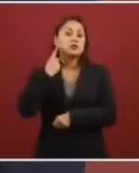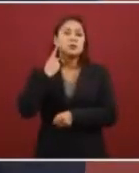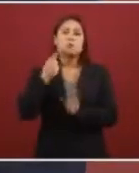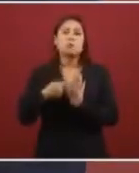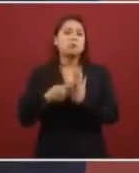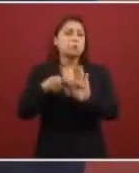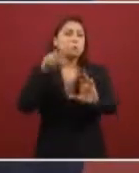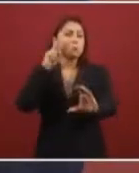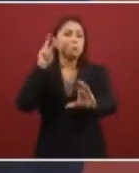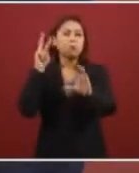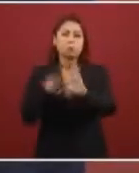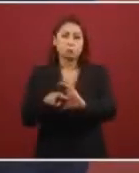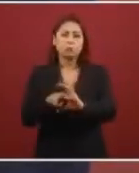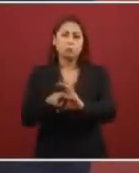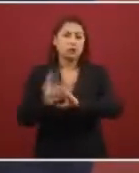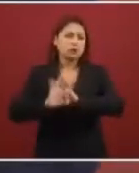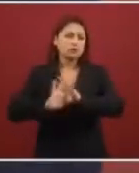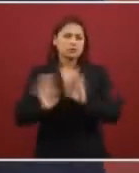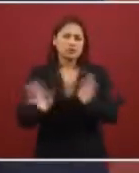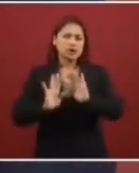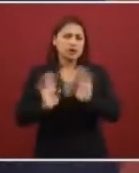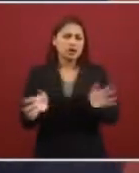Es política